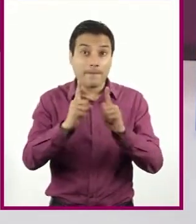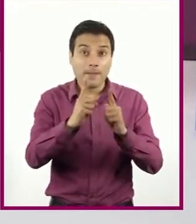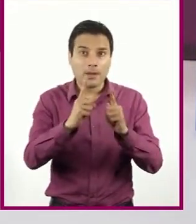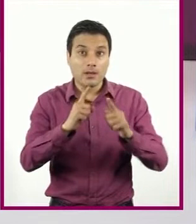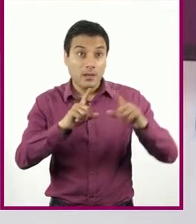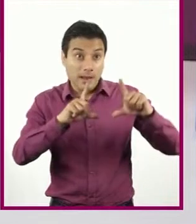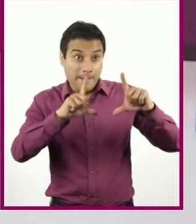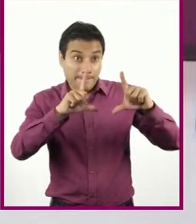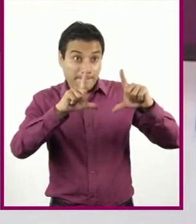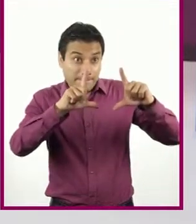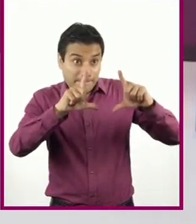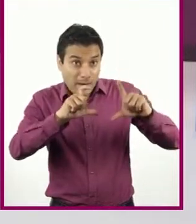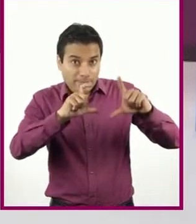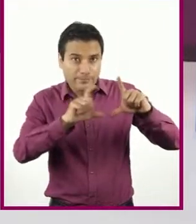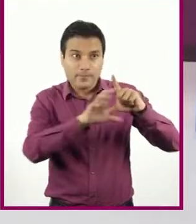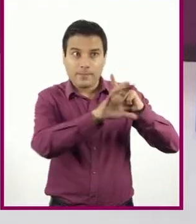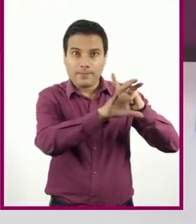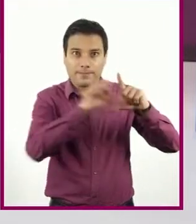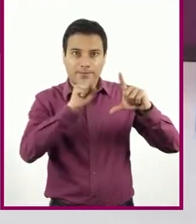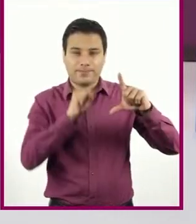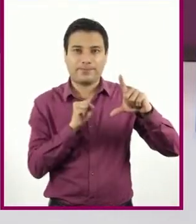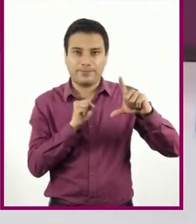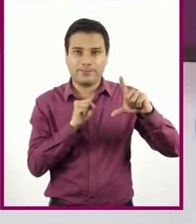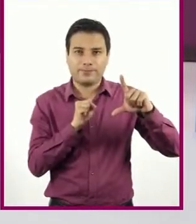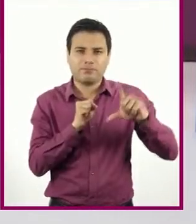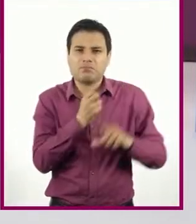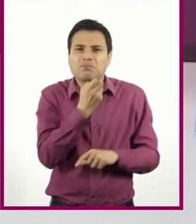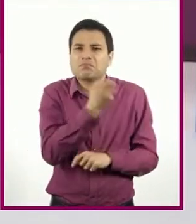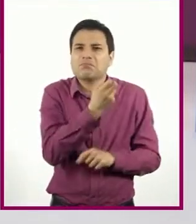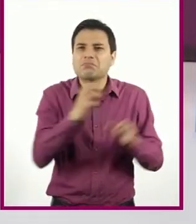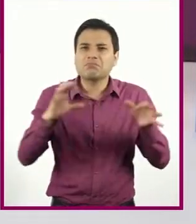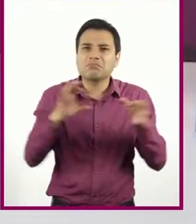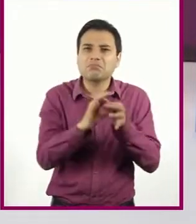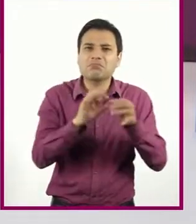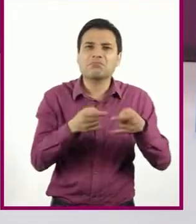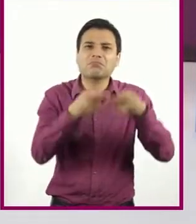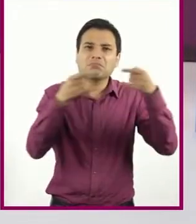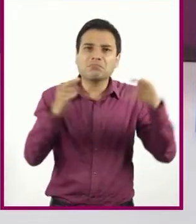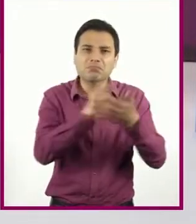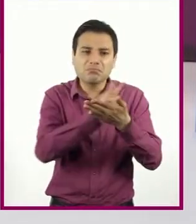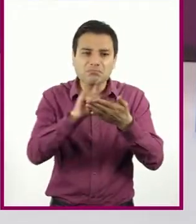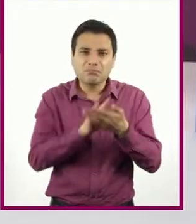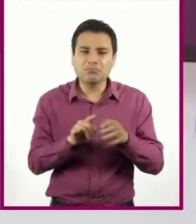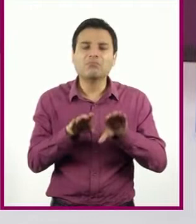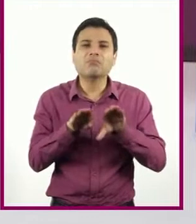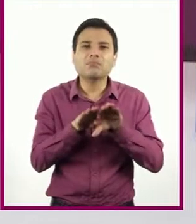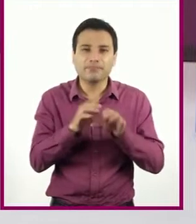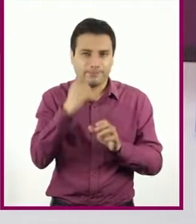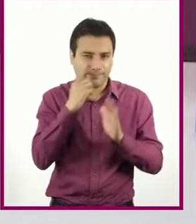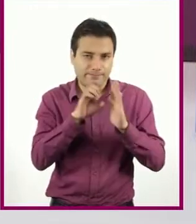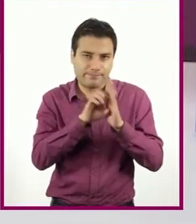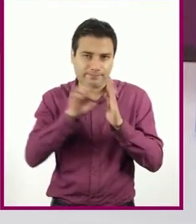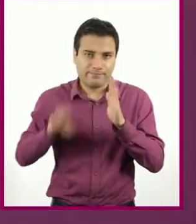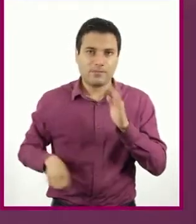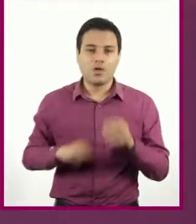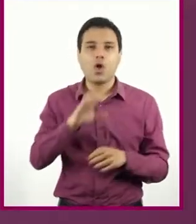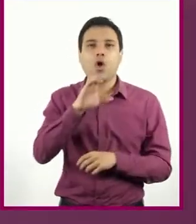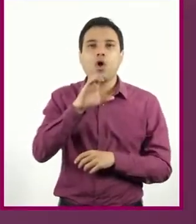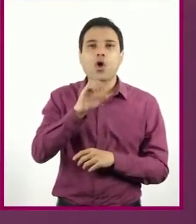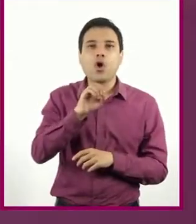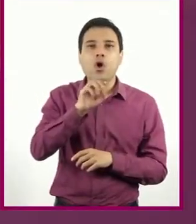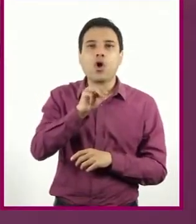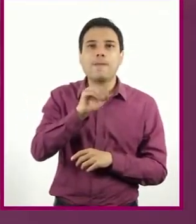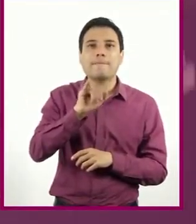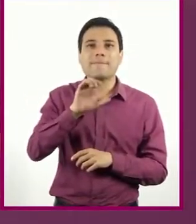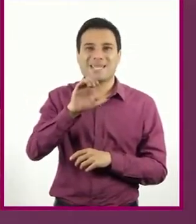historietas? Bien, pues un ejemplo de historietas de aventura sería el cómic de superhéroes, de esos de